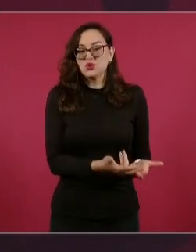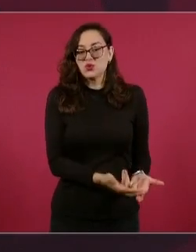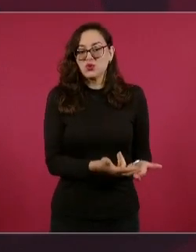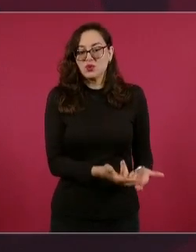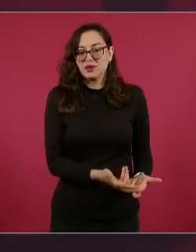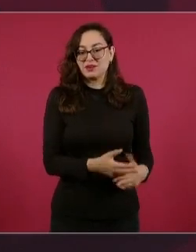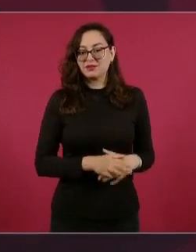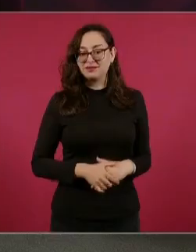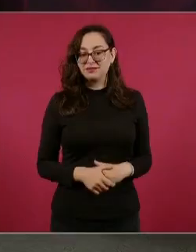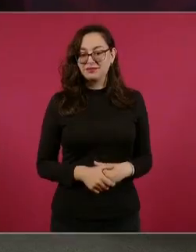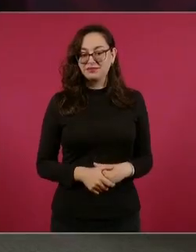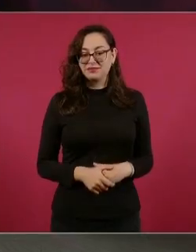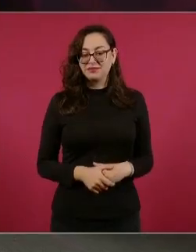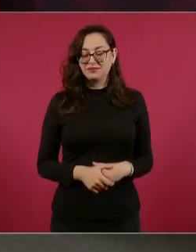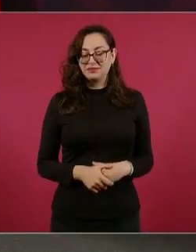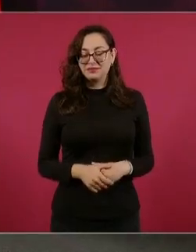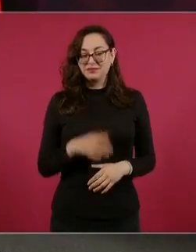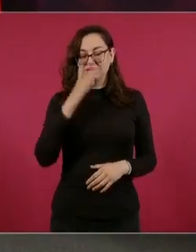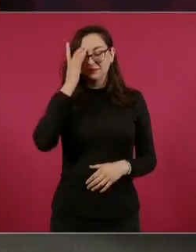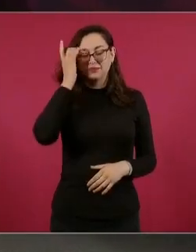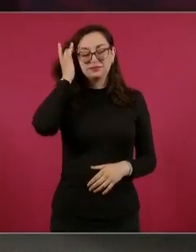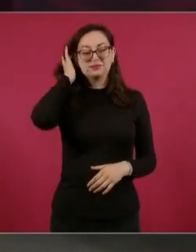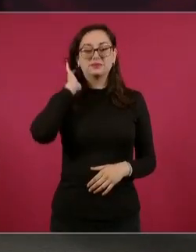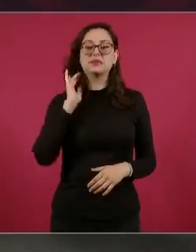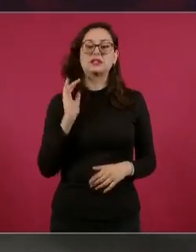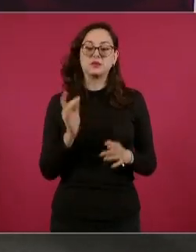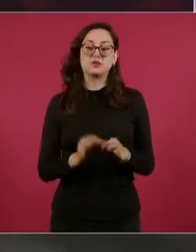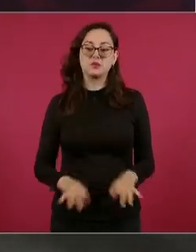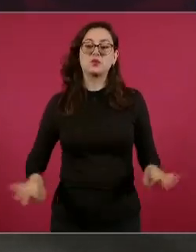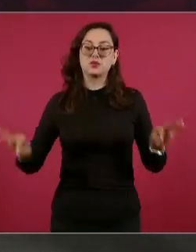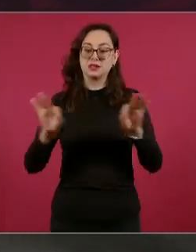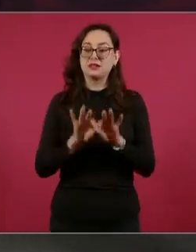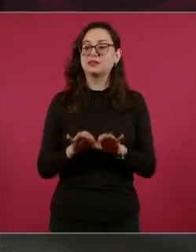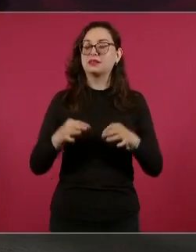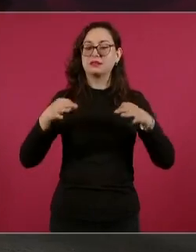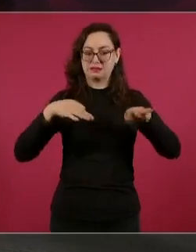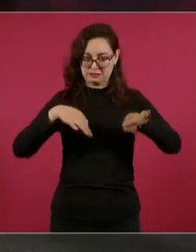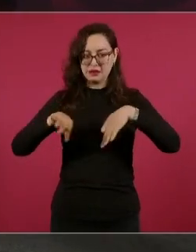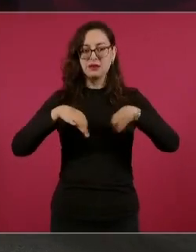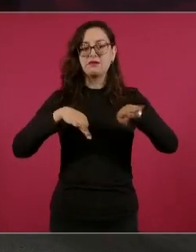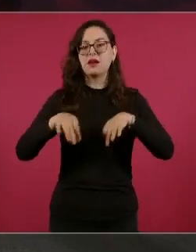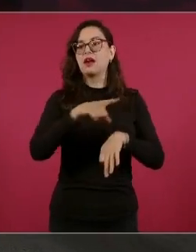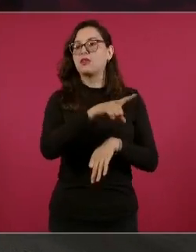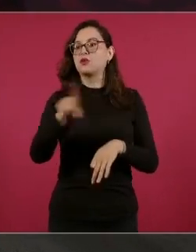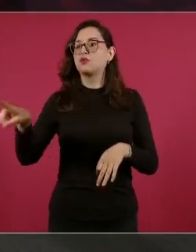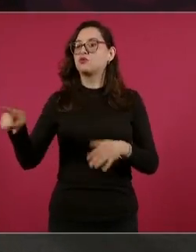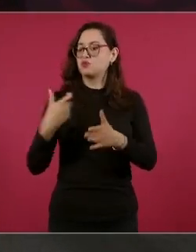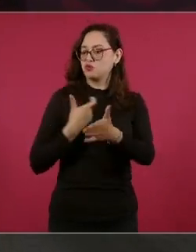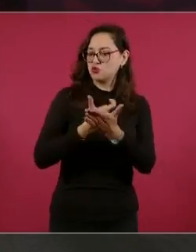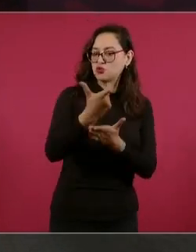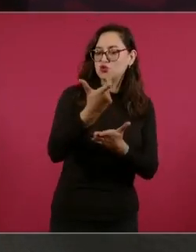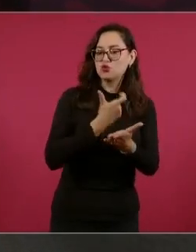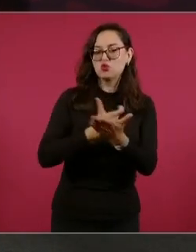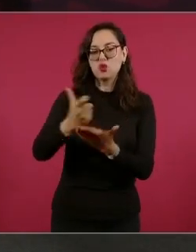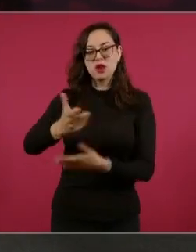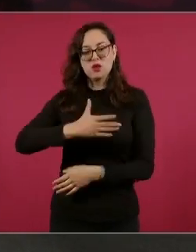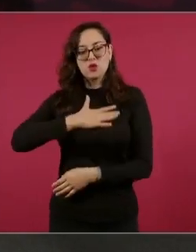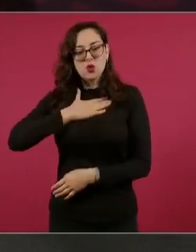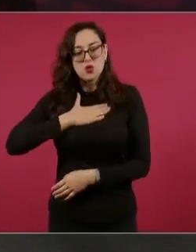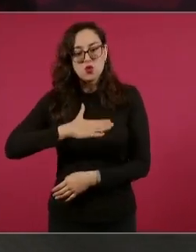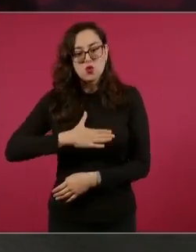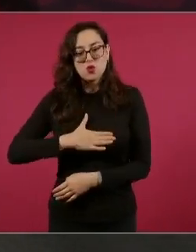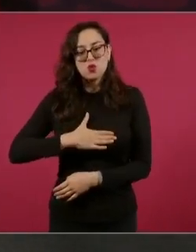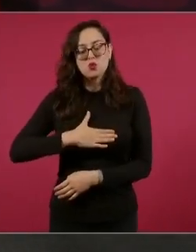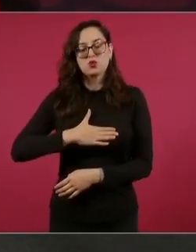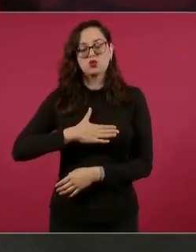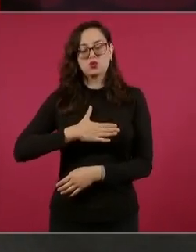De ahí la importancia de que sean buenos los salarios, de que sean